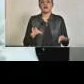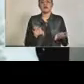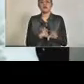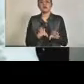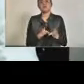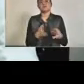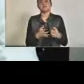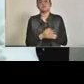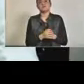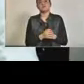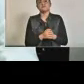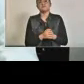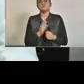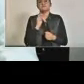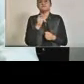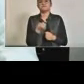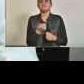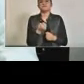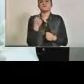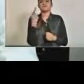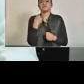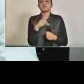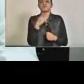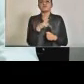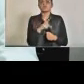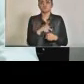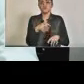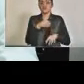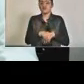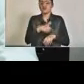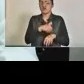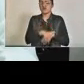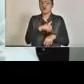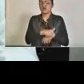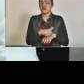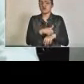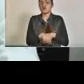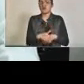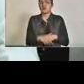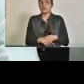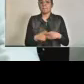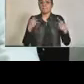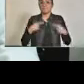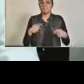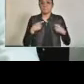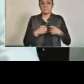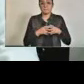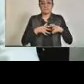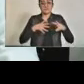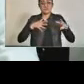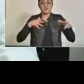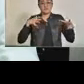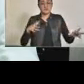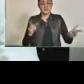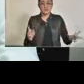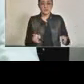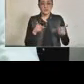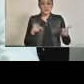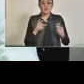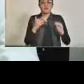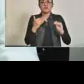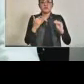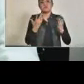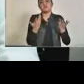acotar lo que es su volumen, su número de comerciantes que se instalan en ellos,